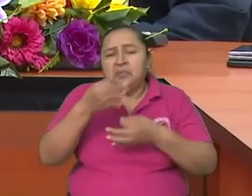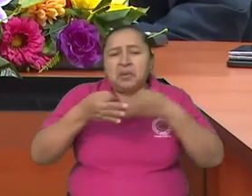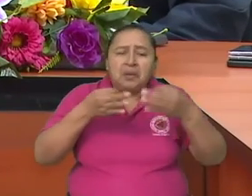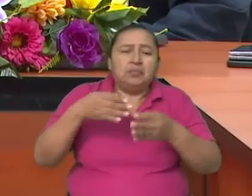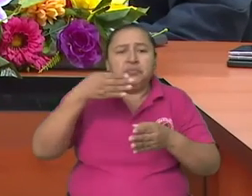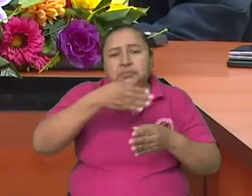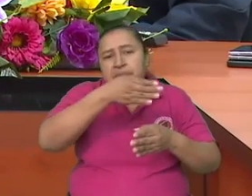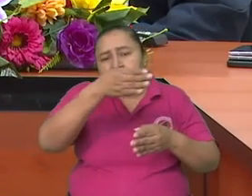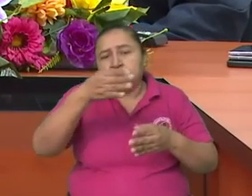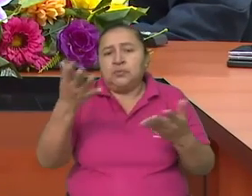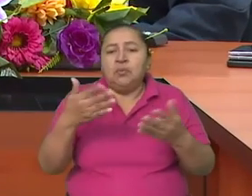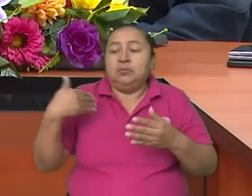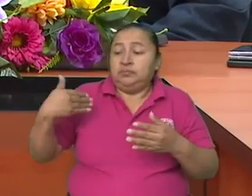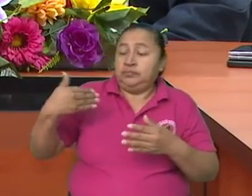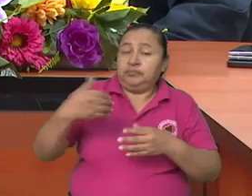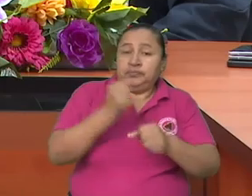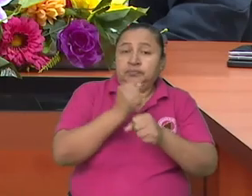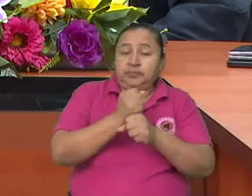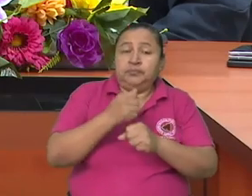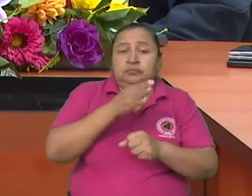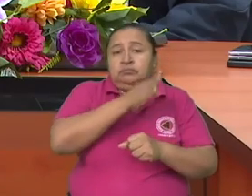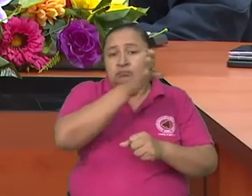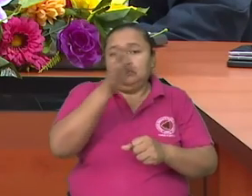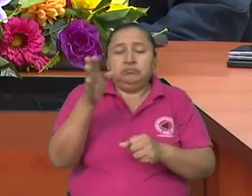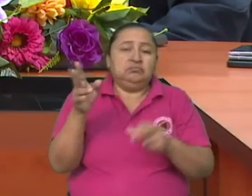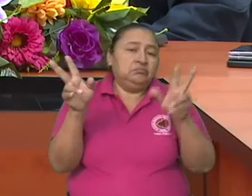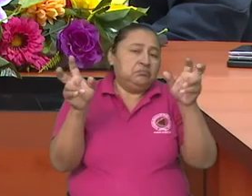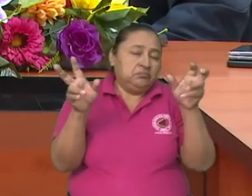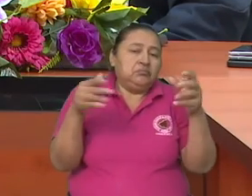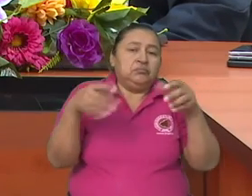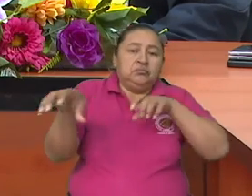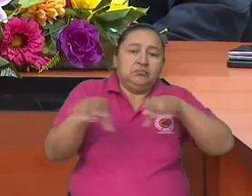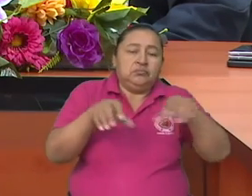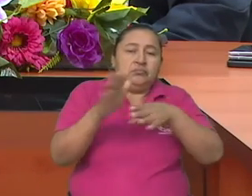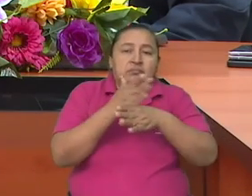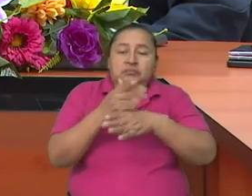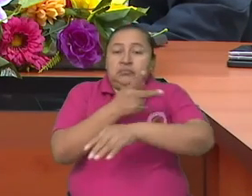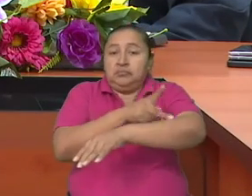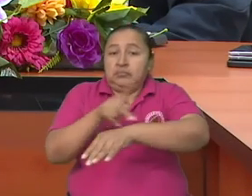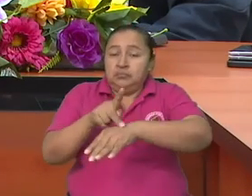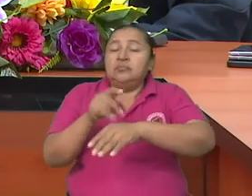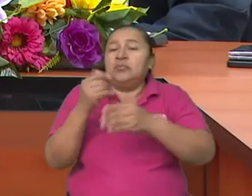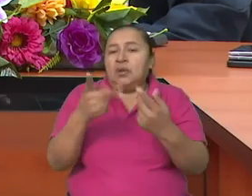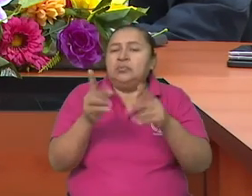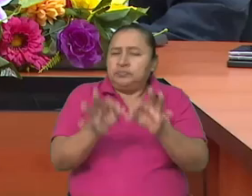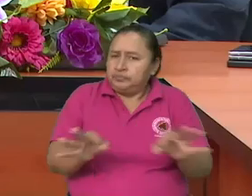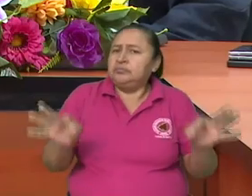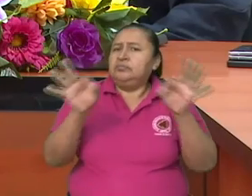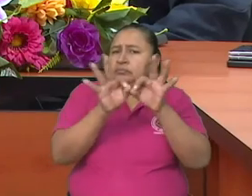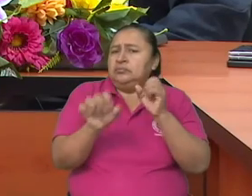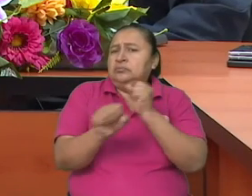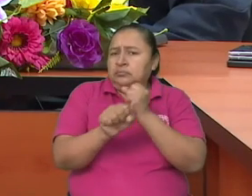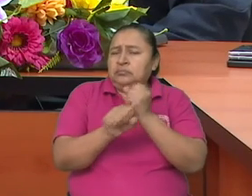lo que ha implicado estos años de gestión en torno a la actividad portuaria y un importante trabajo también